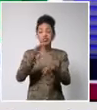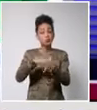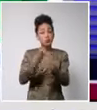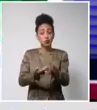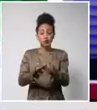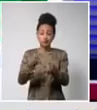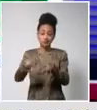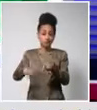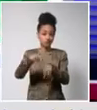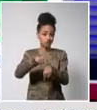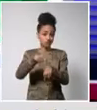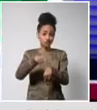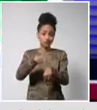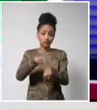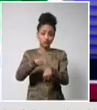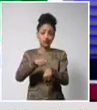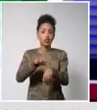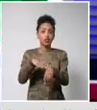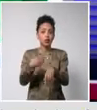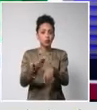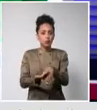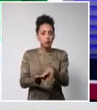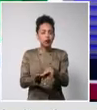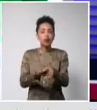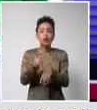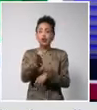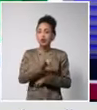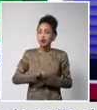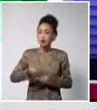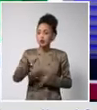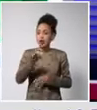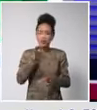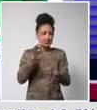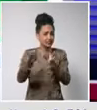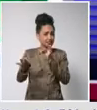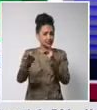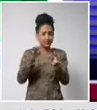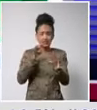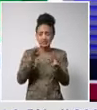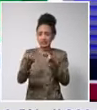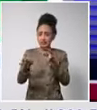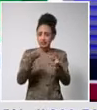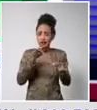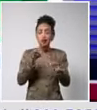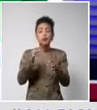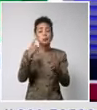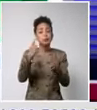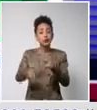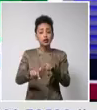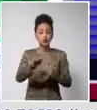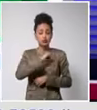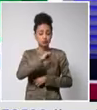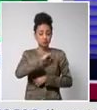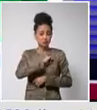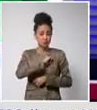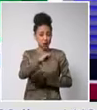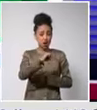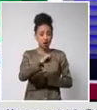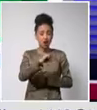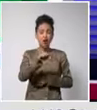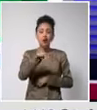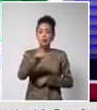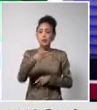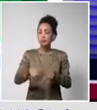determinado, después de una bradicardia extrema, hizo una parada cardíaca en asistolia de la cual no fue